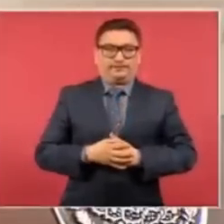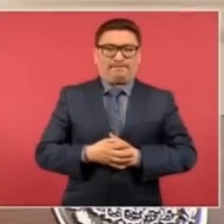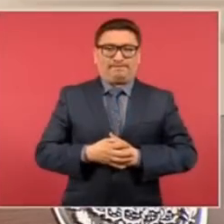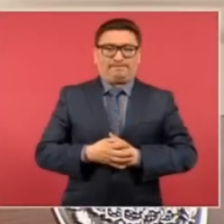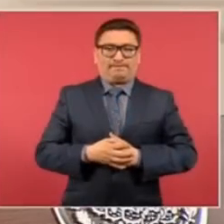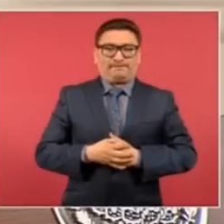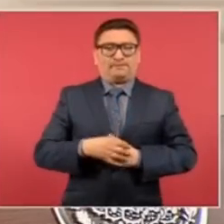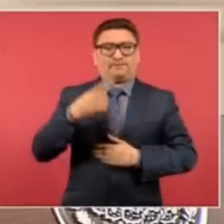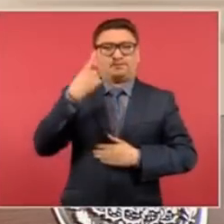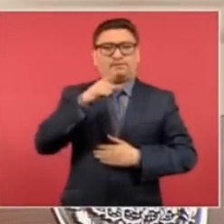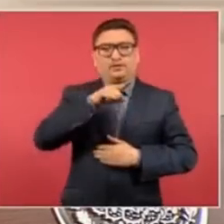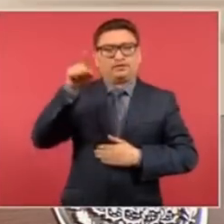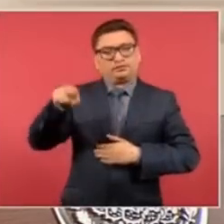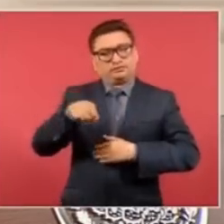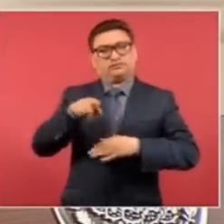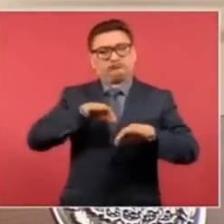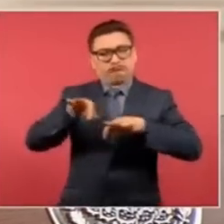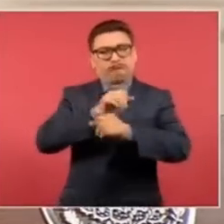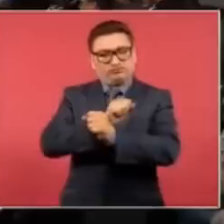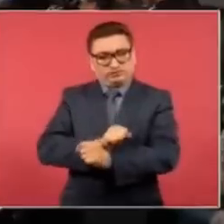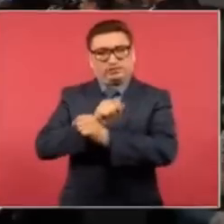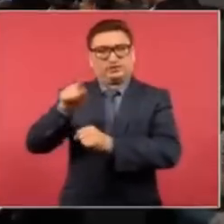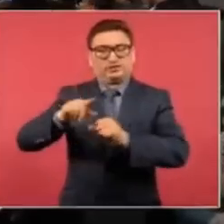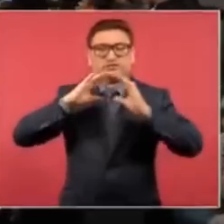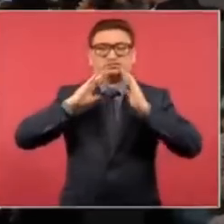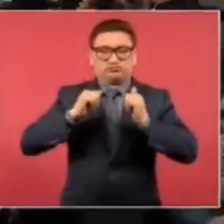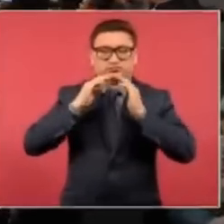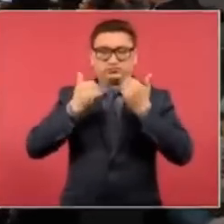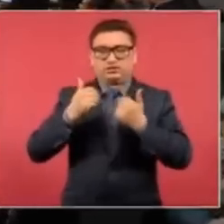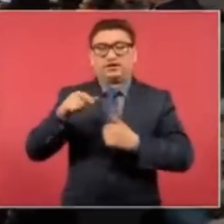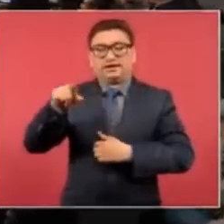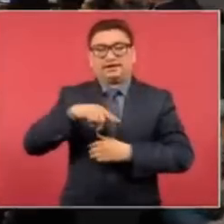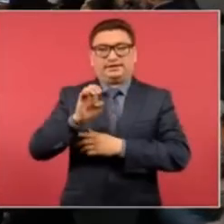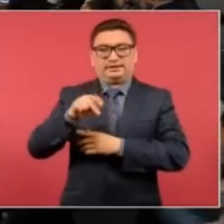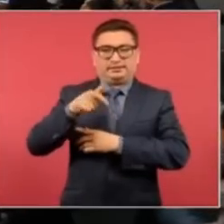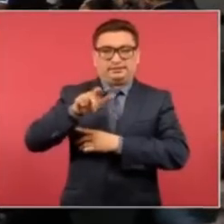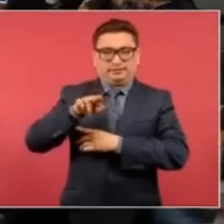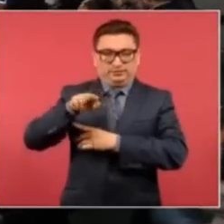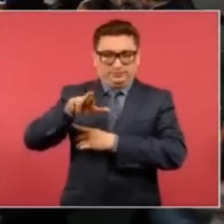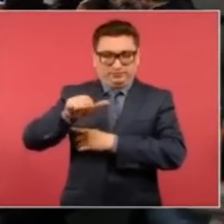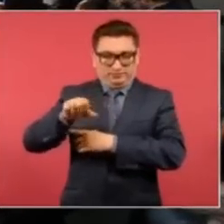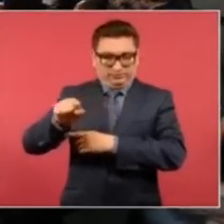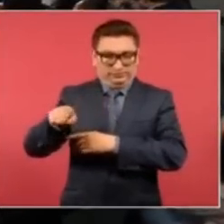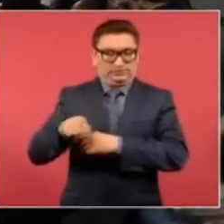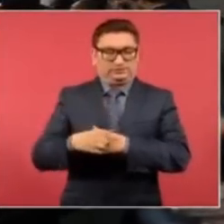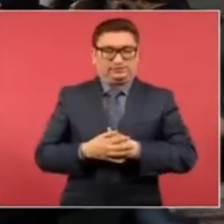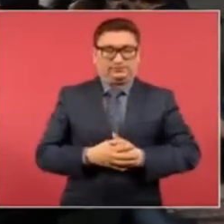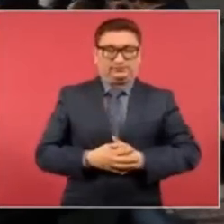para trabajar como esclavos en las haciendas enequeneras. Lo